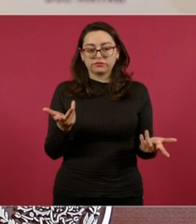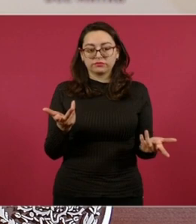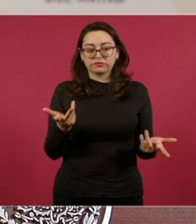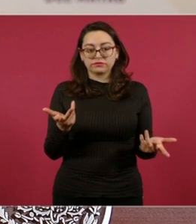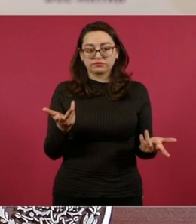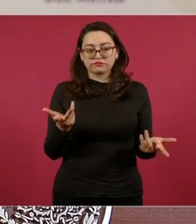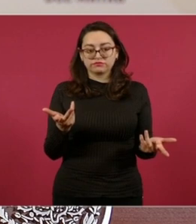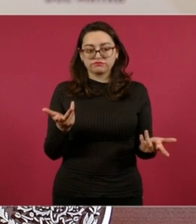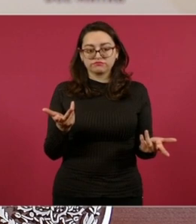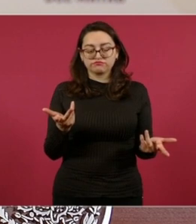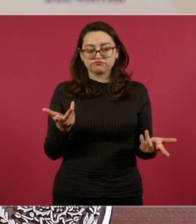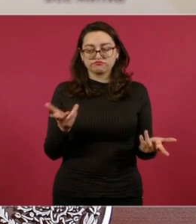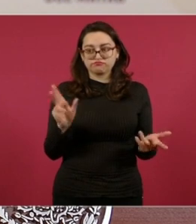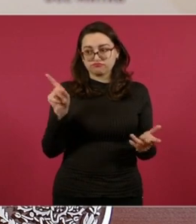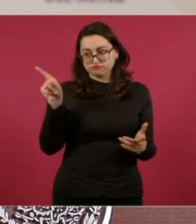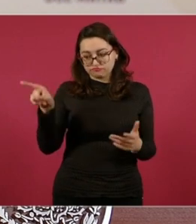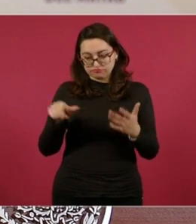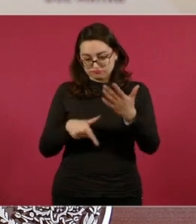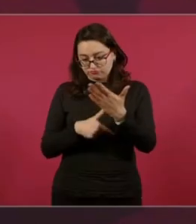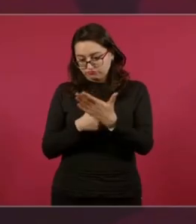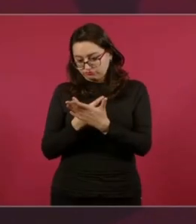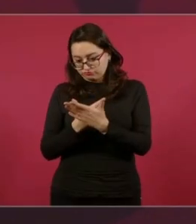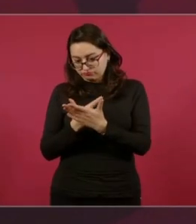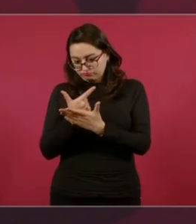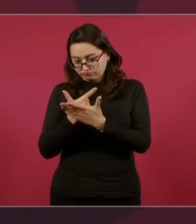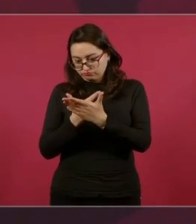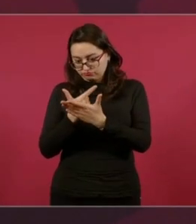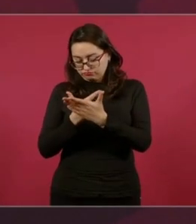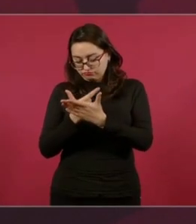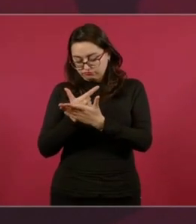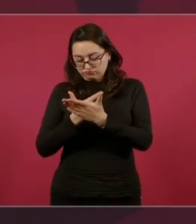pues que haga sus cuentas